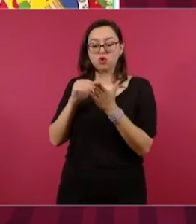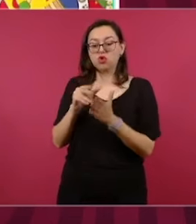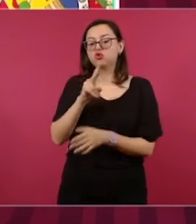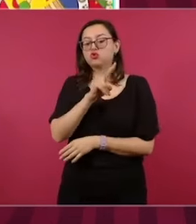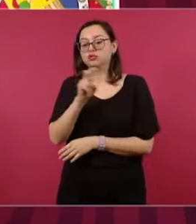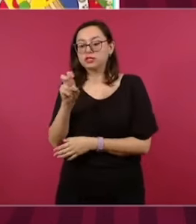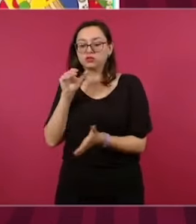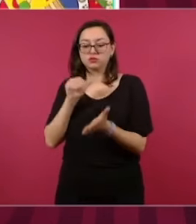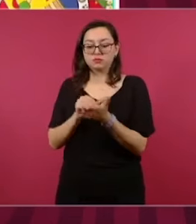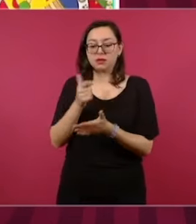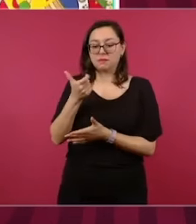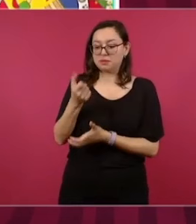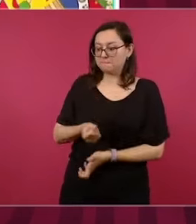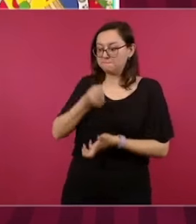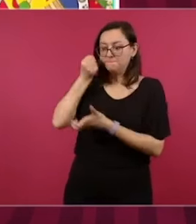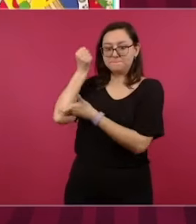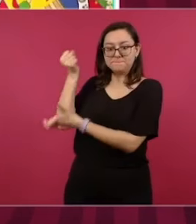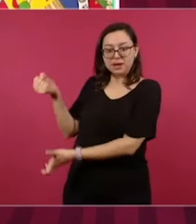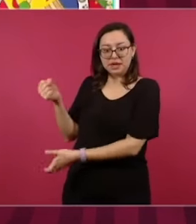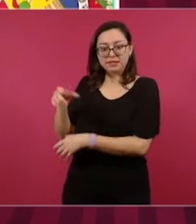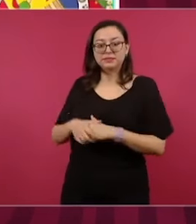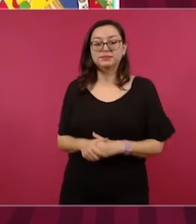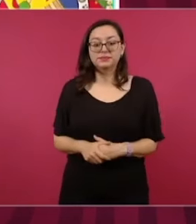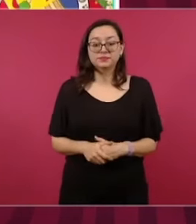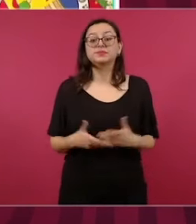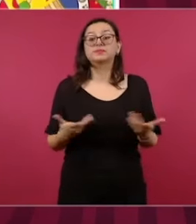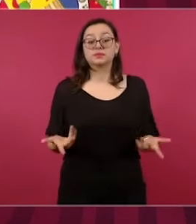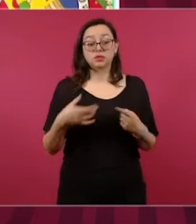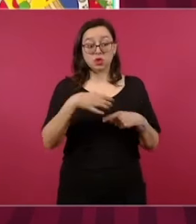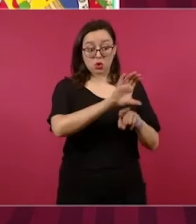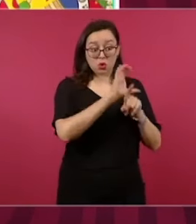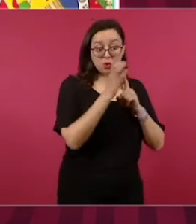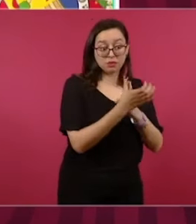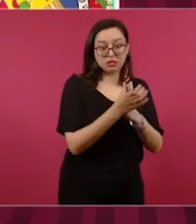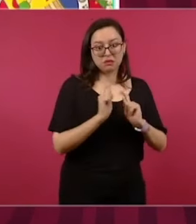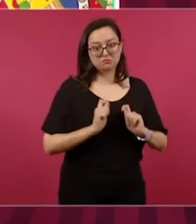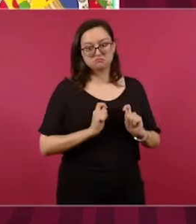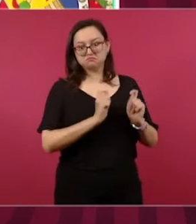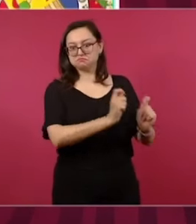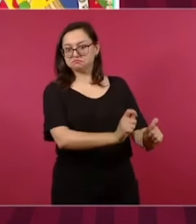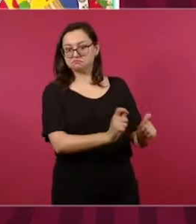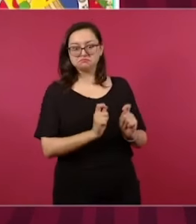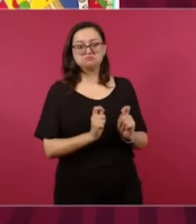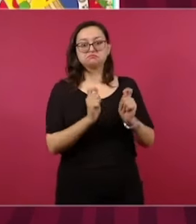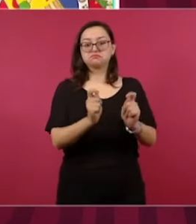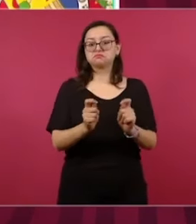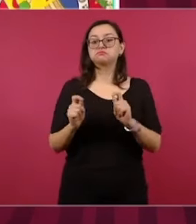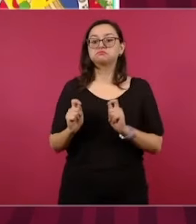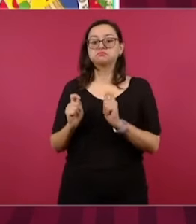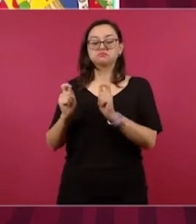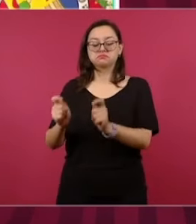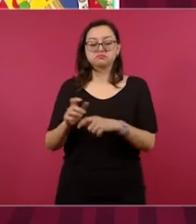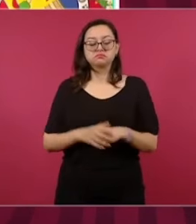1,200,000 pesos cada uno. A estos comités se les está entregando un total de